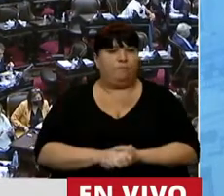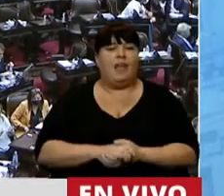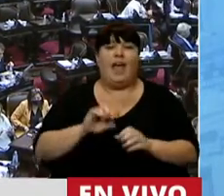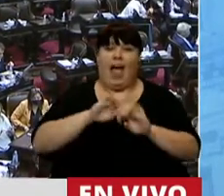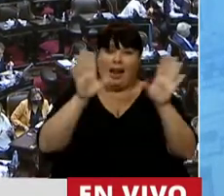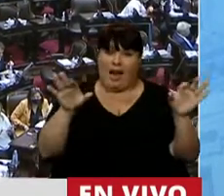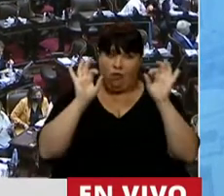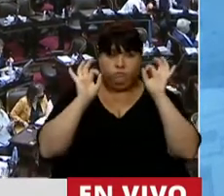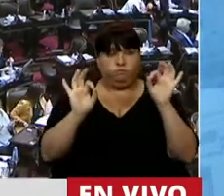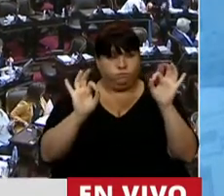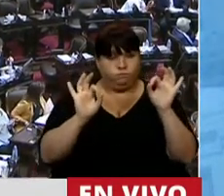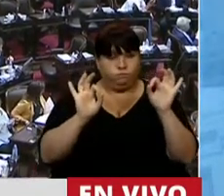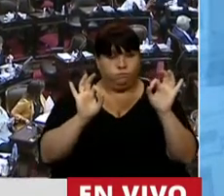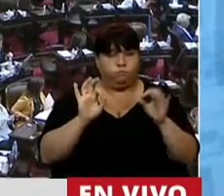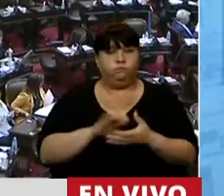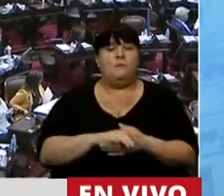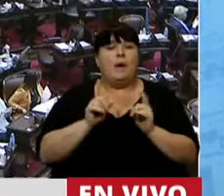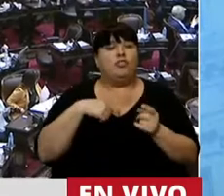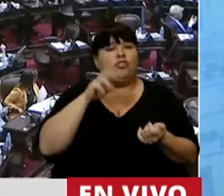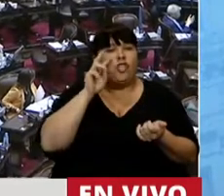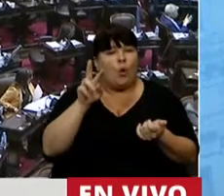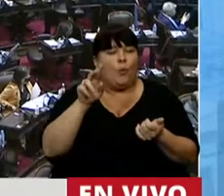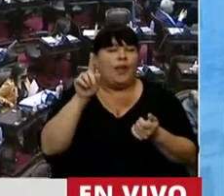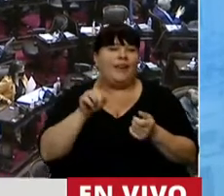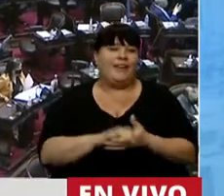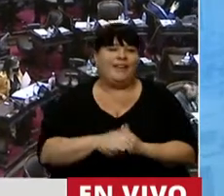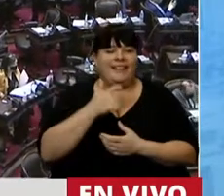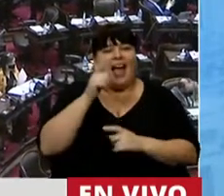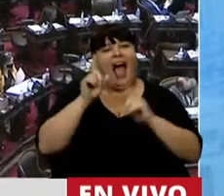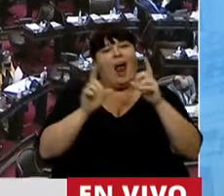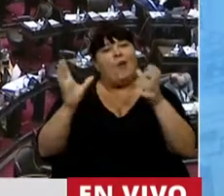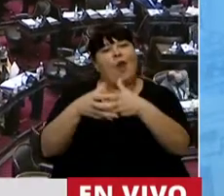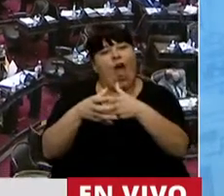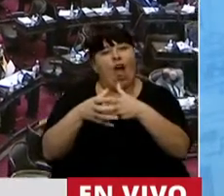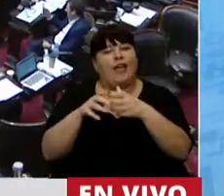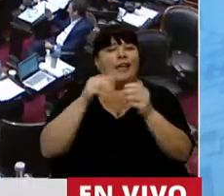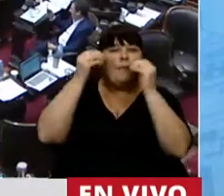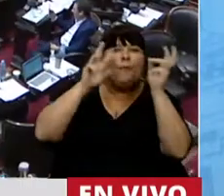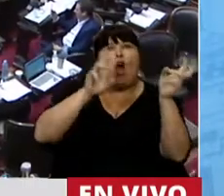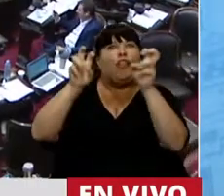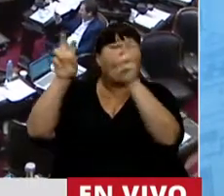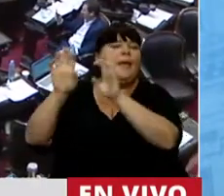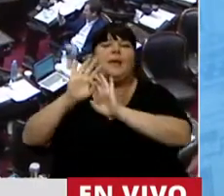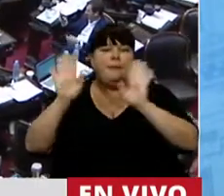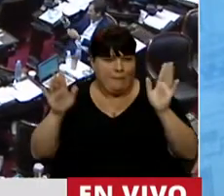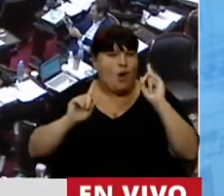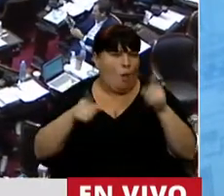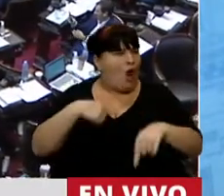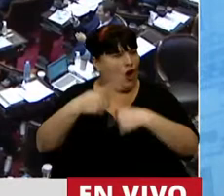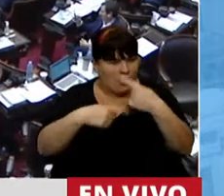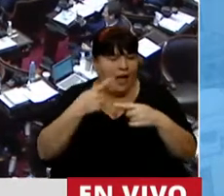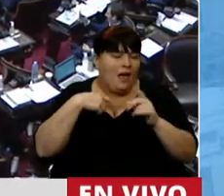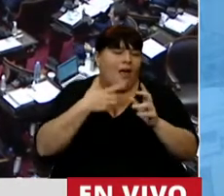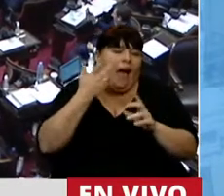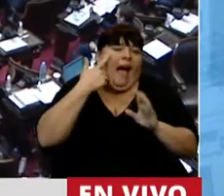esta aclaración, y mientras veo que hay algún bloque con otras preocupaciones, pero sigamos, vamos a